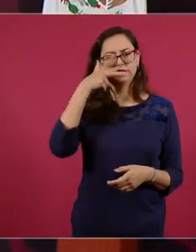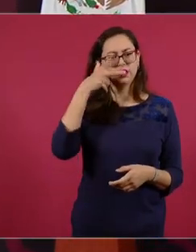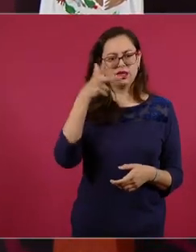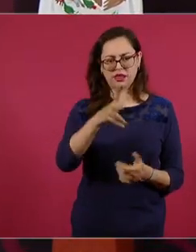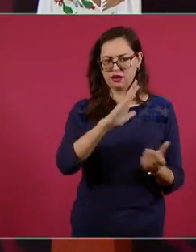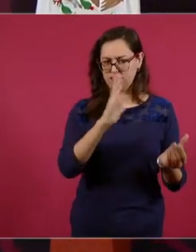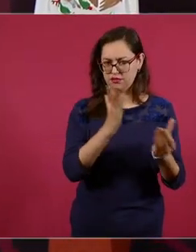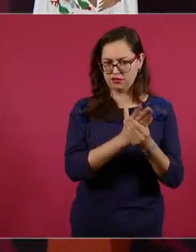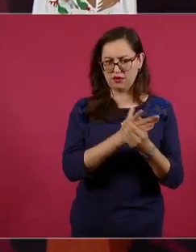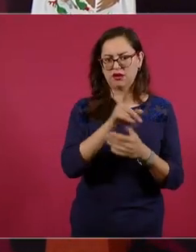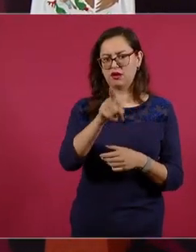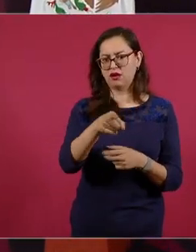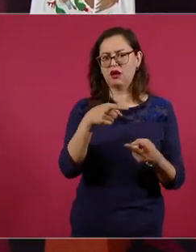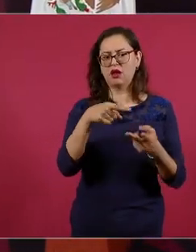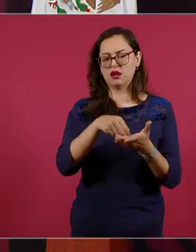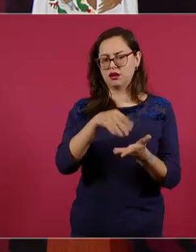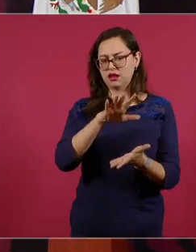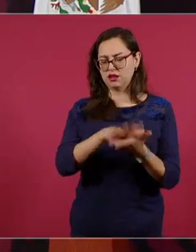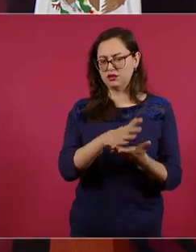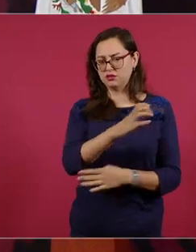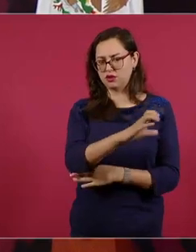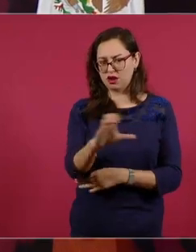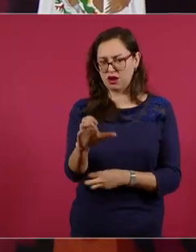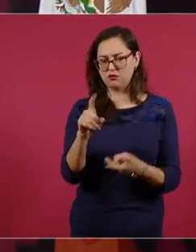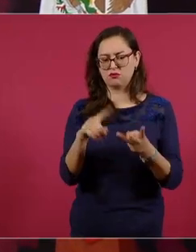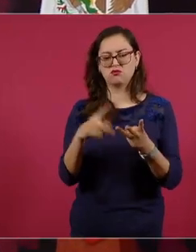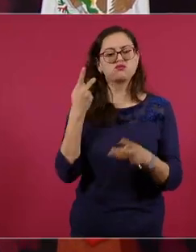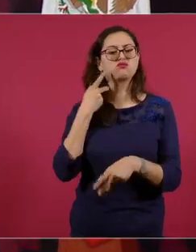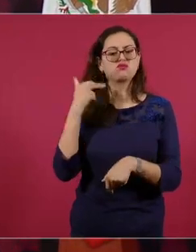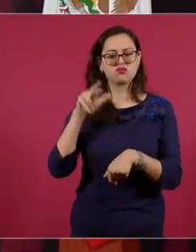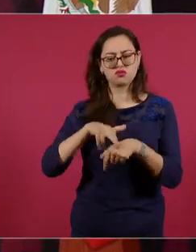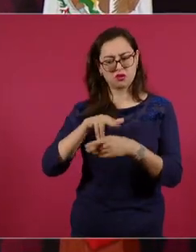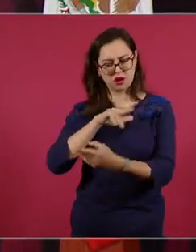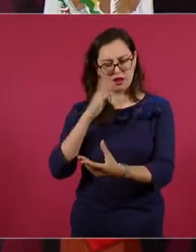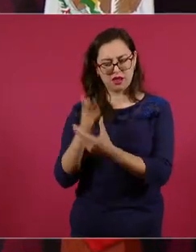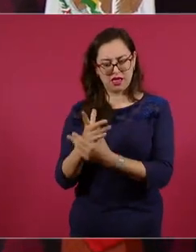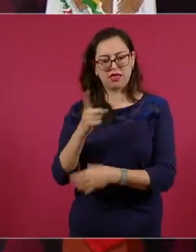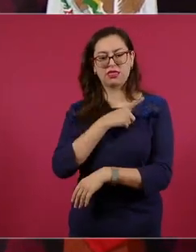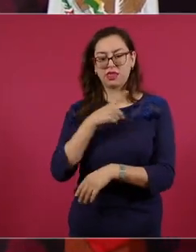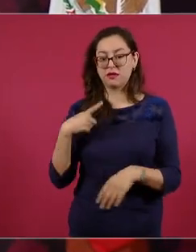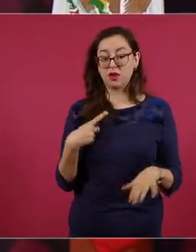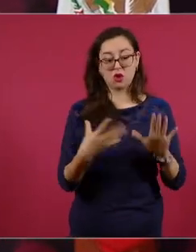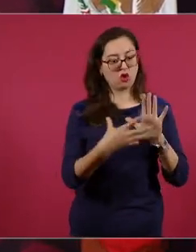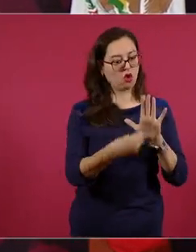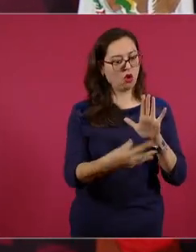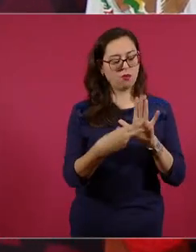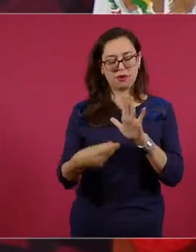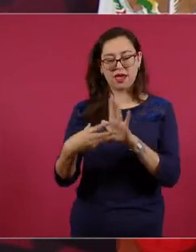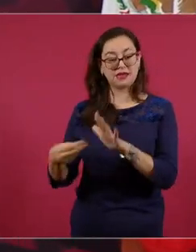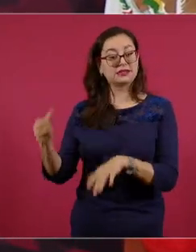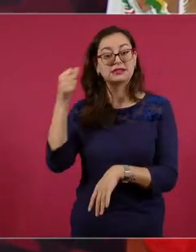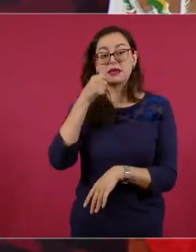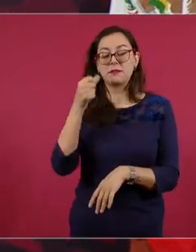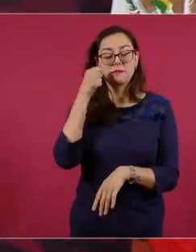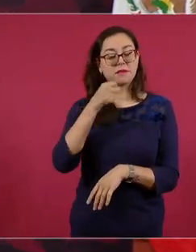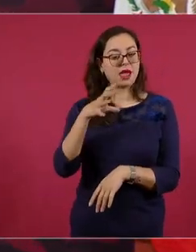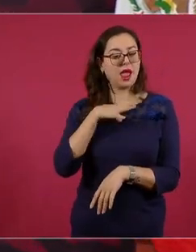agrario, en la Procuraduría, hay que verlo, que siempre hay